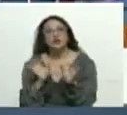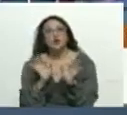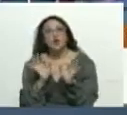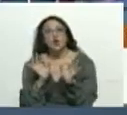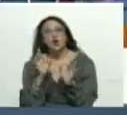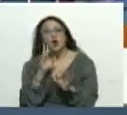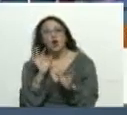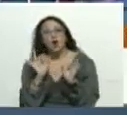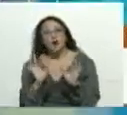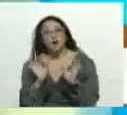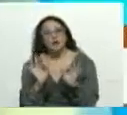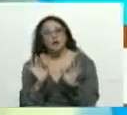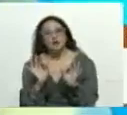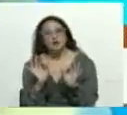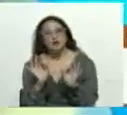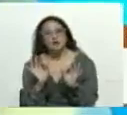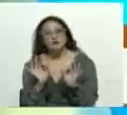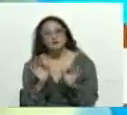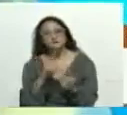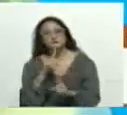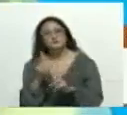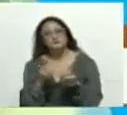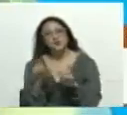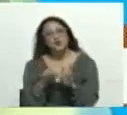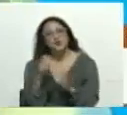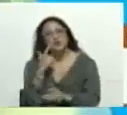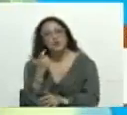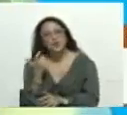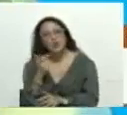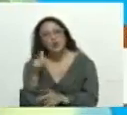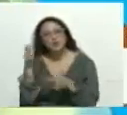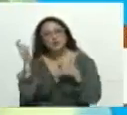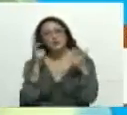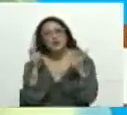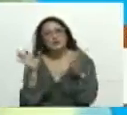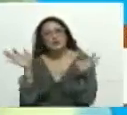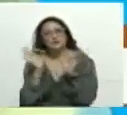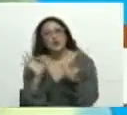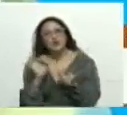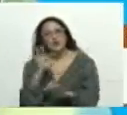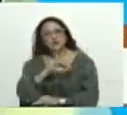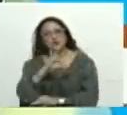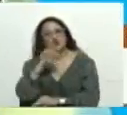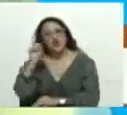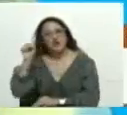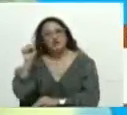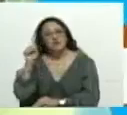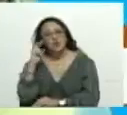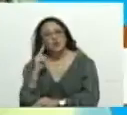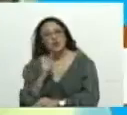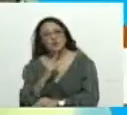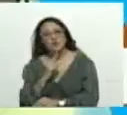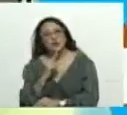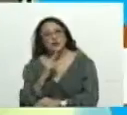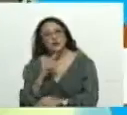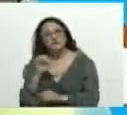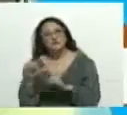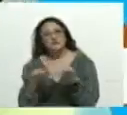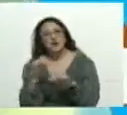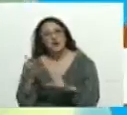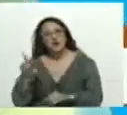original Entonces preguntarnos dónde buscó el comandante Chávez el modelo del socialismo bolivariano del Siglo 21